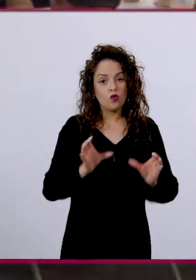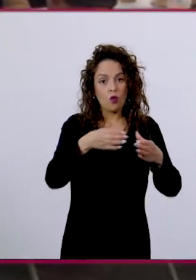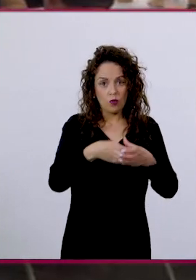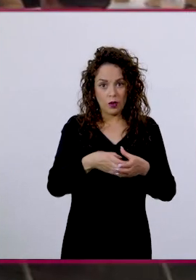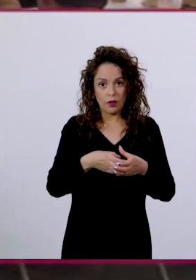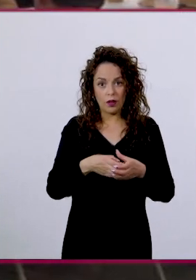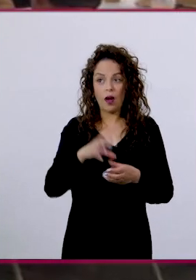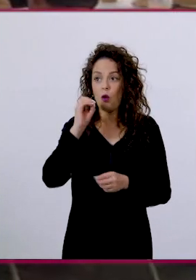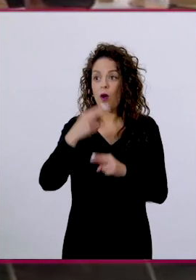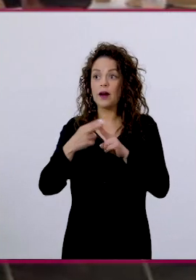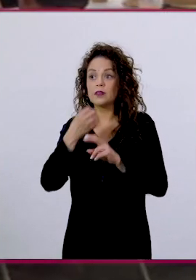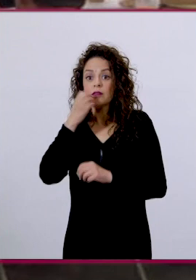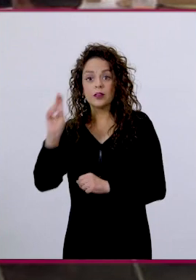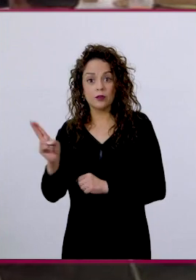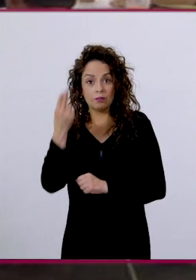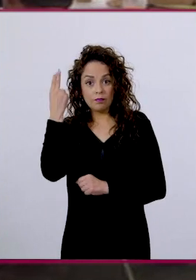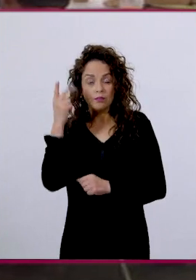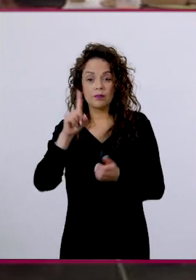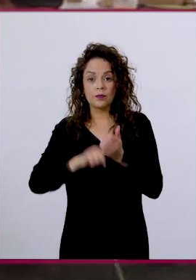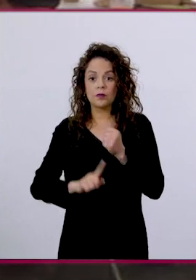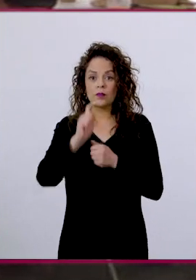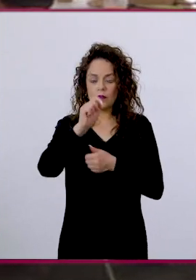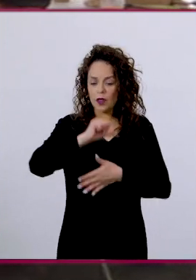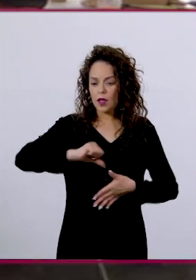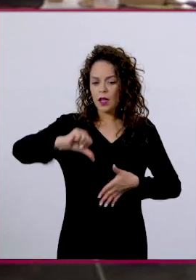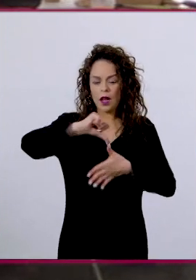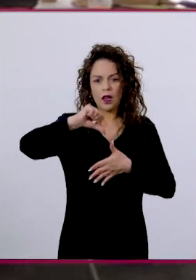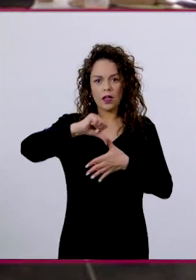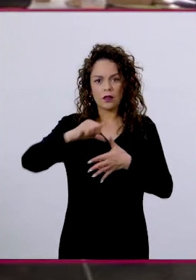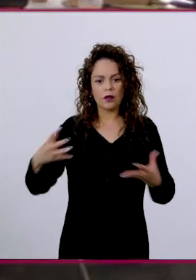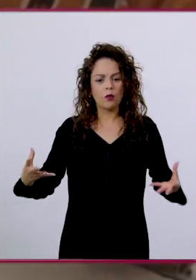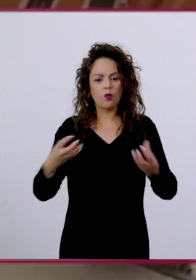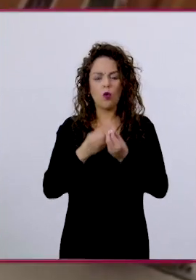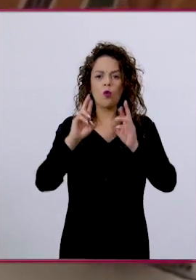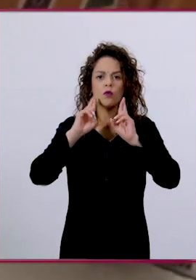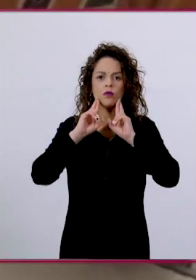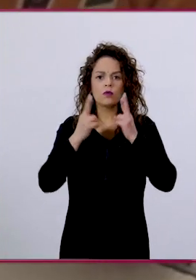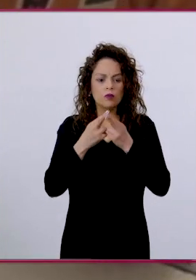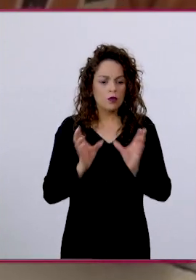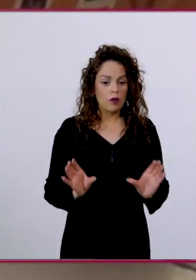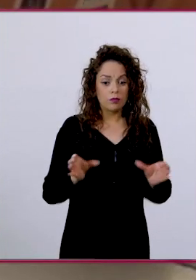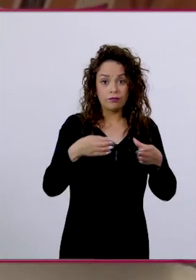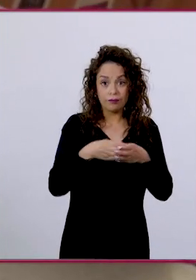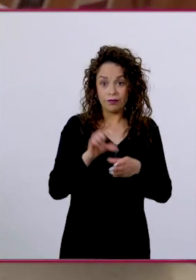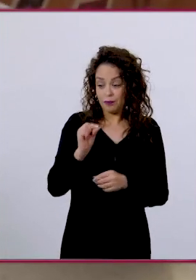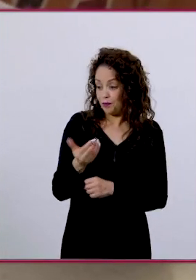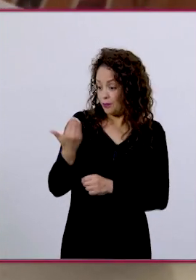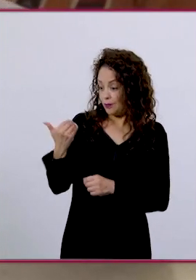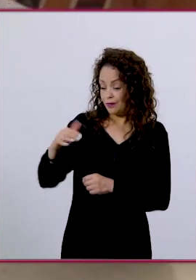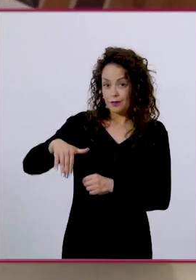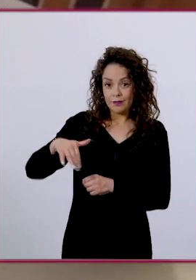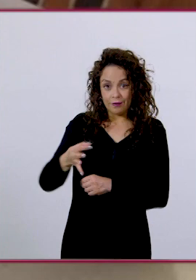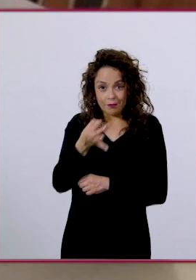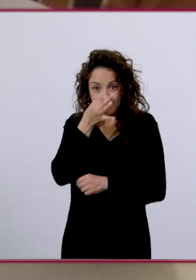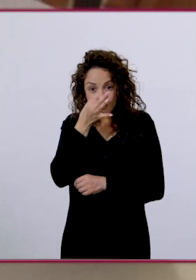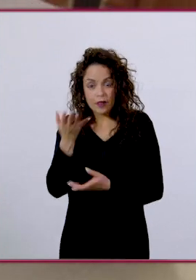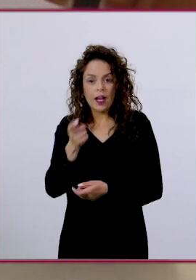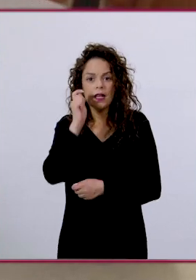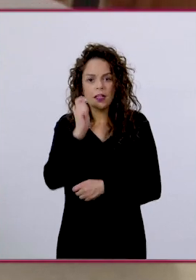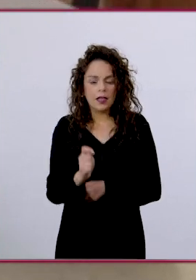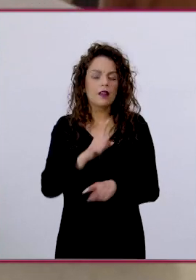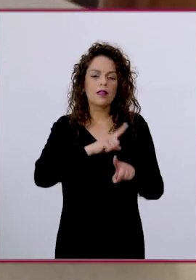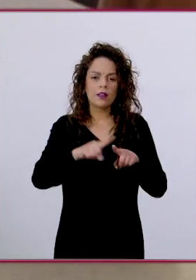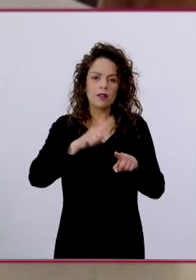lo realizado en los Encuentros Latinoamericanos de Arquitectura Comunitaria, cuyas reuniones recientes se han llevado a cabo a través